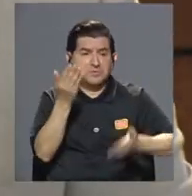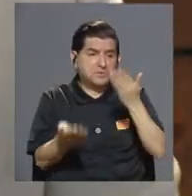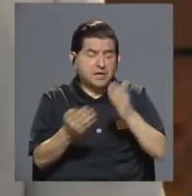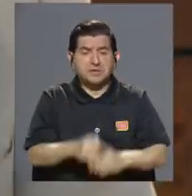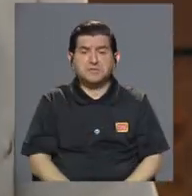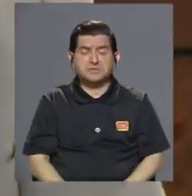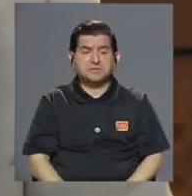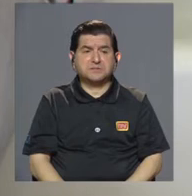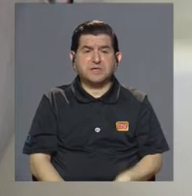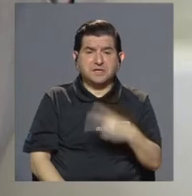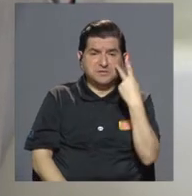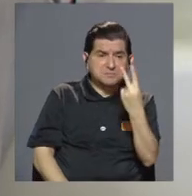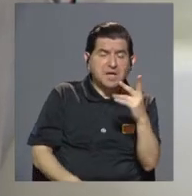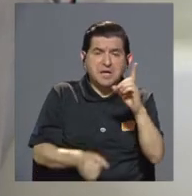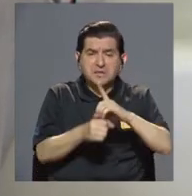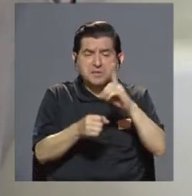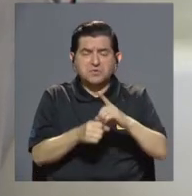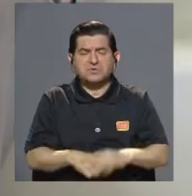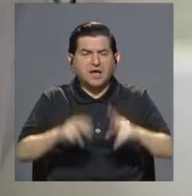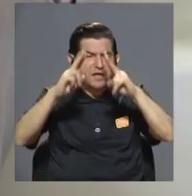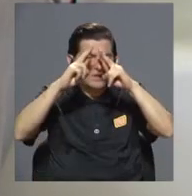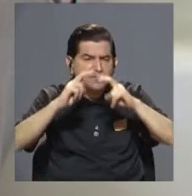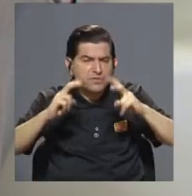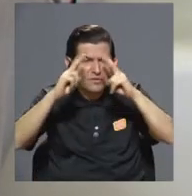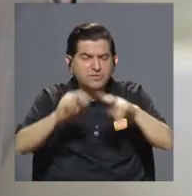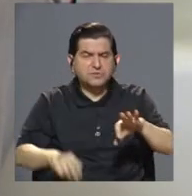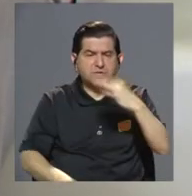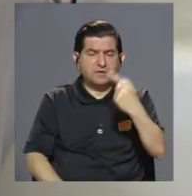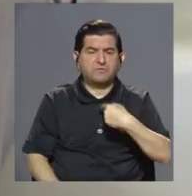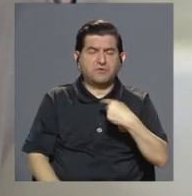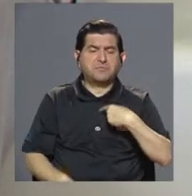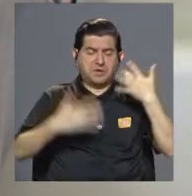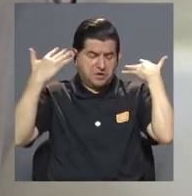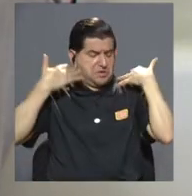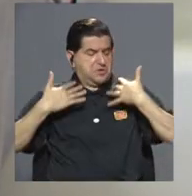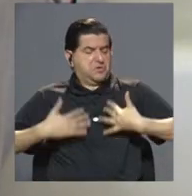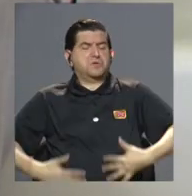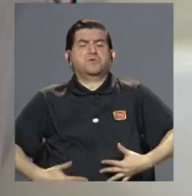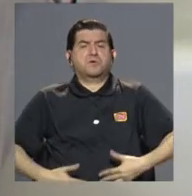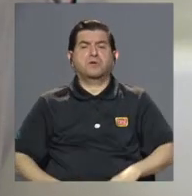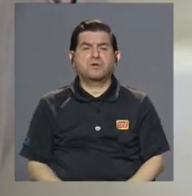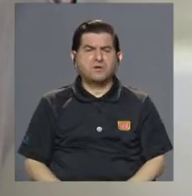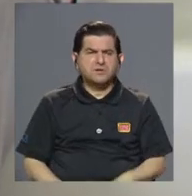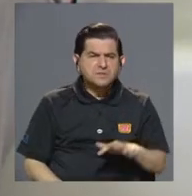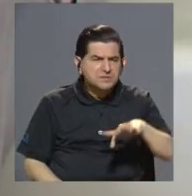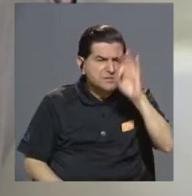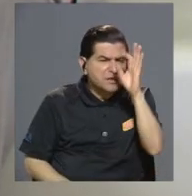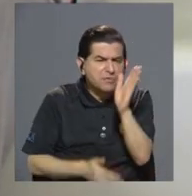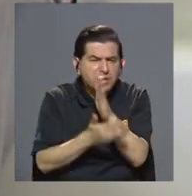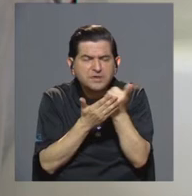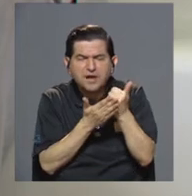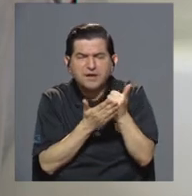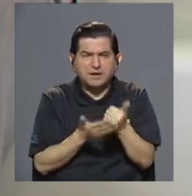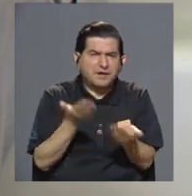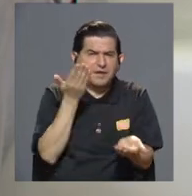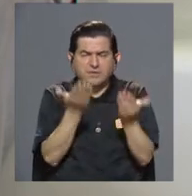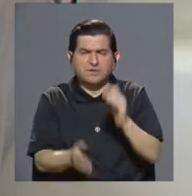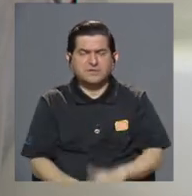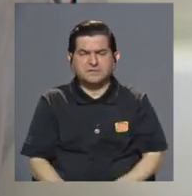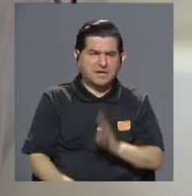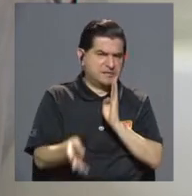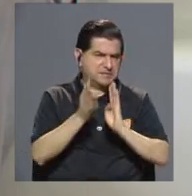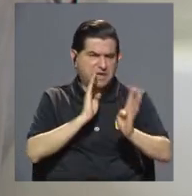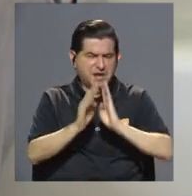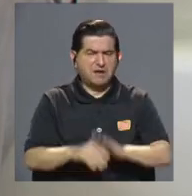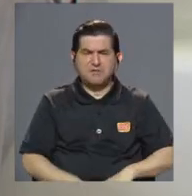están viendo diputados y me están escrutando hasta la manera en que estoy vestido, para ver si descubren en mi indumentaria o mi forma de hablar